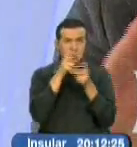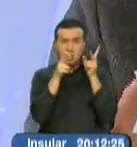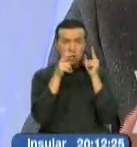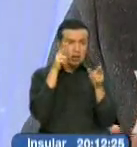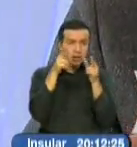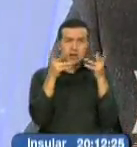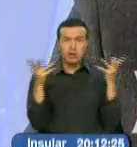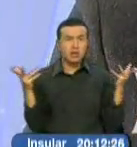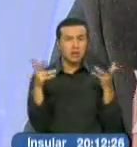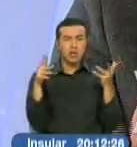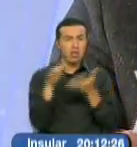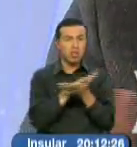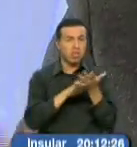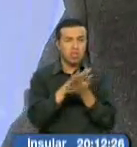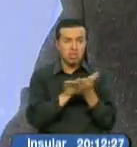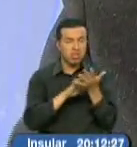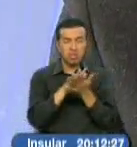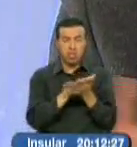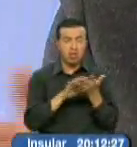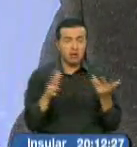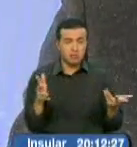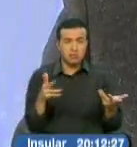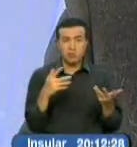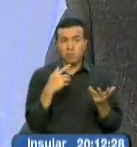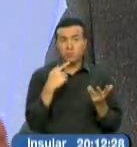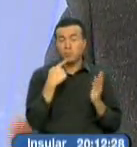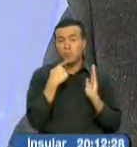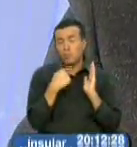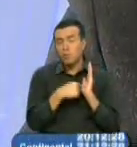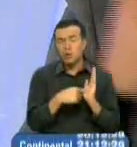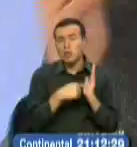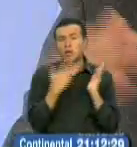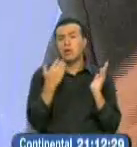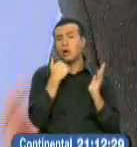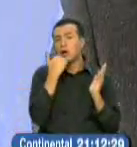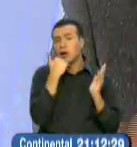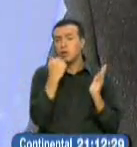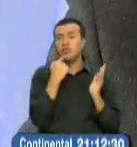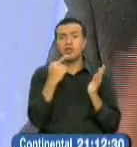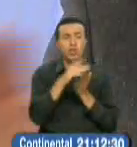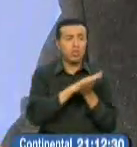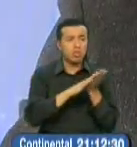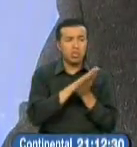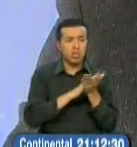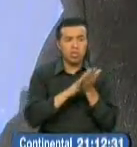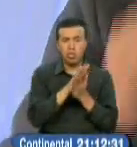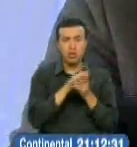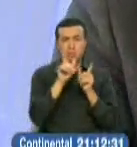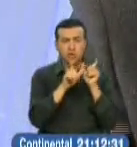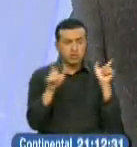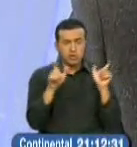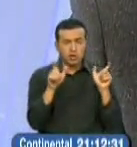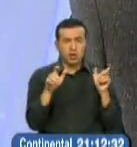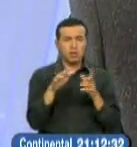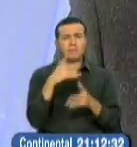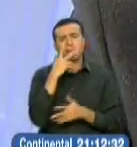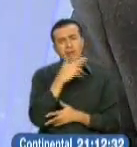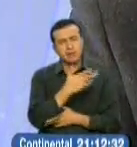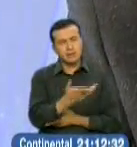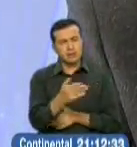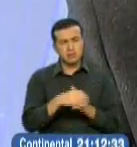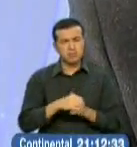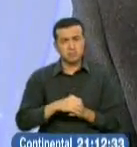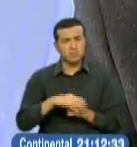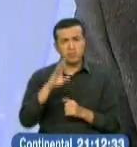videos, generando en el imaginario de la gente para tratar de establecer algún presunto fraude o alteración de la voluntad de la gente. Nada más falso.